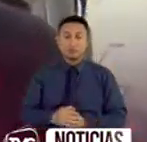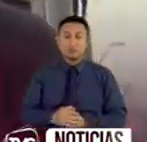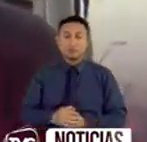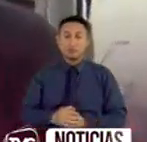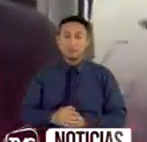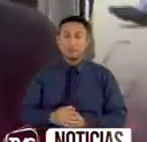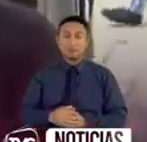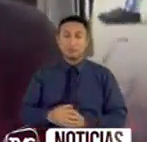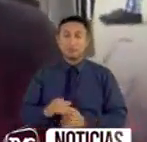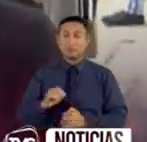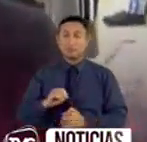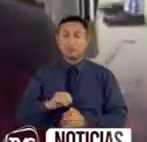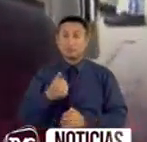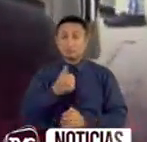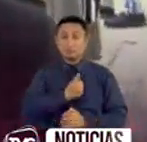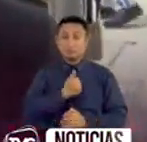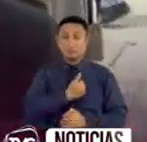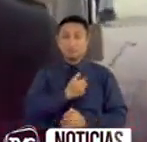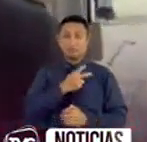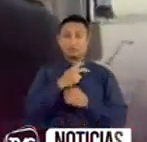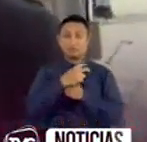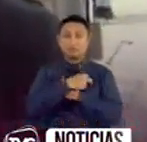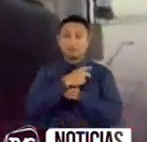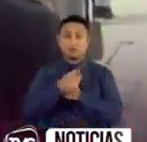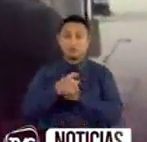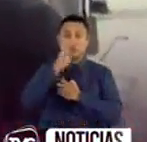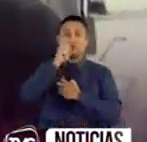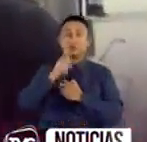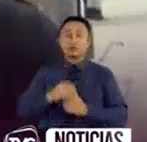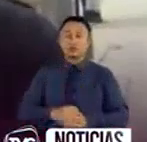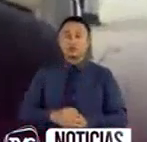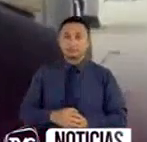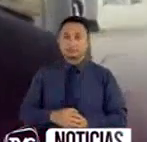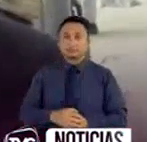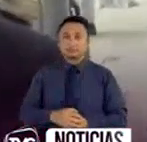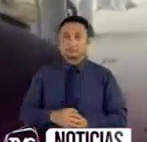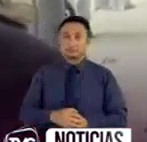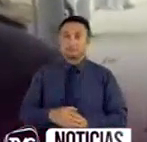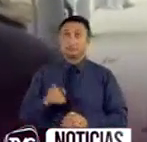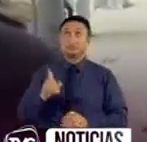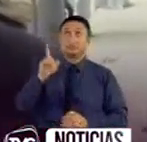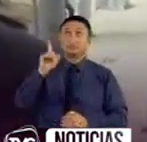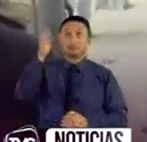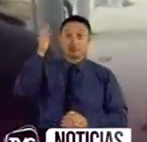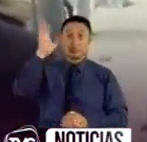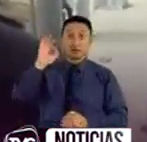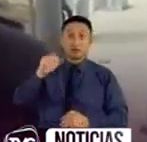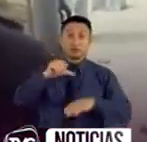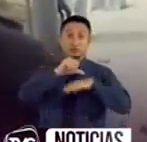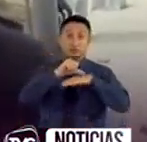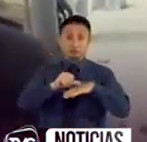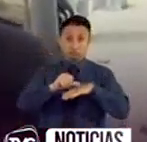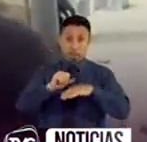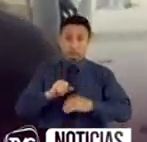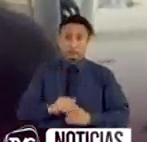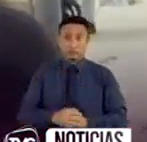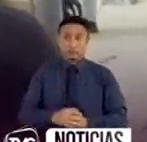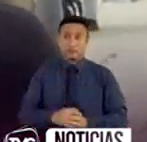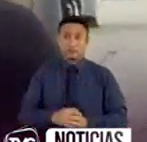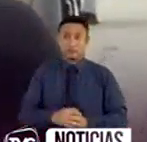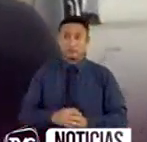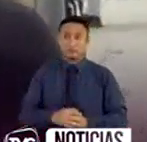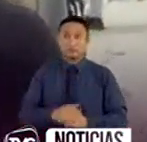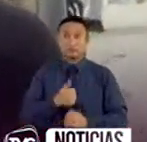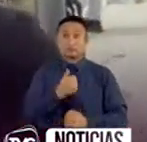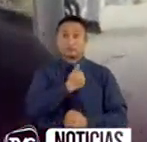ha matado prácticamente él mismo. Y gracias a Dios, porque arriba hay un Dios, él le hicieron la autopsia y se detectó que se ha